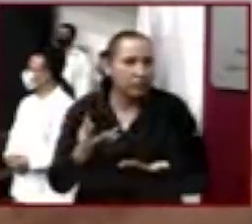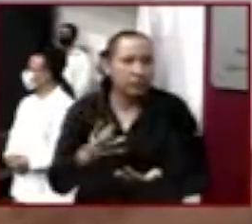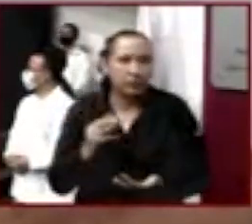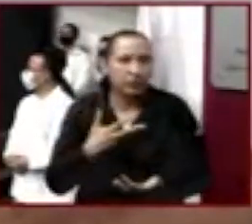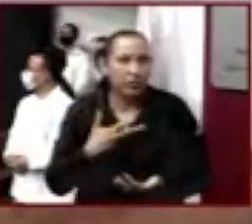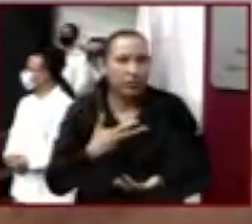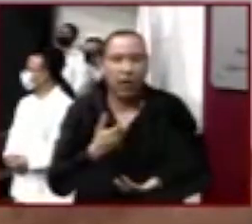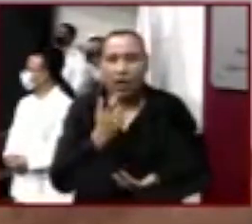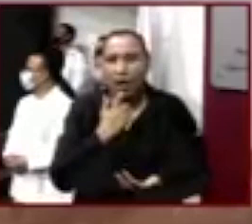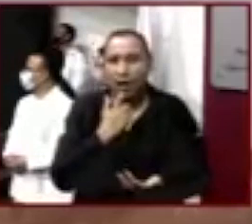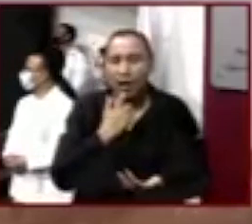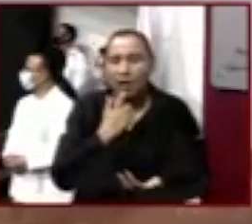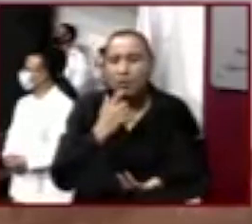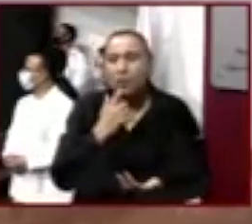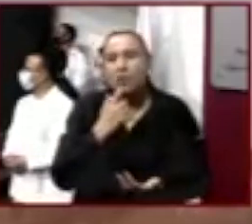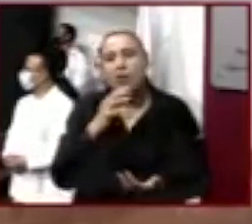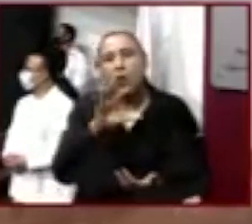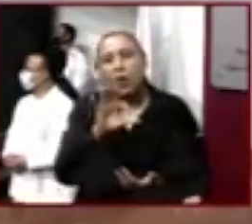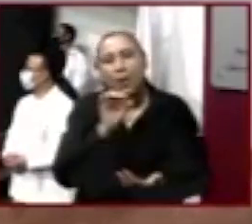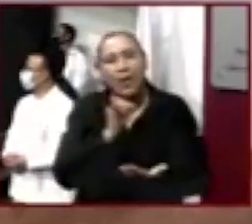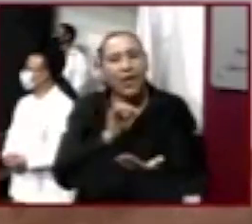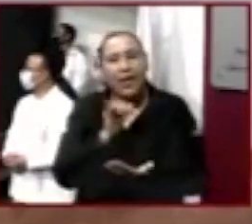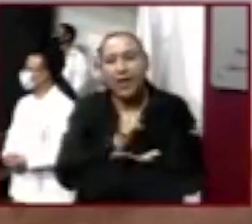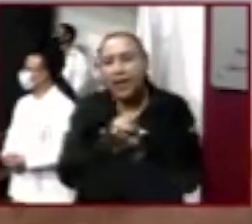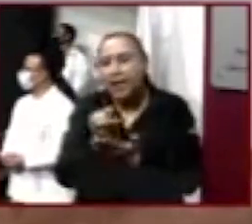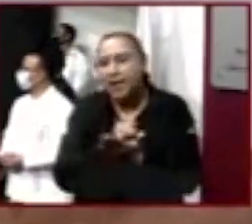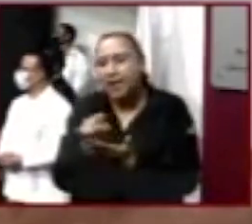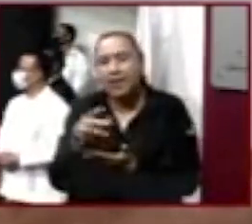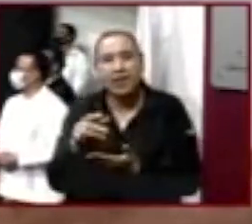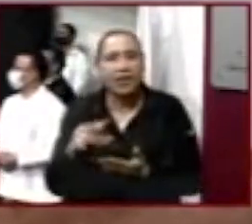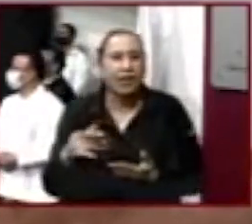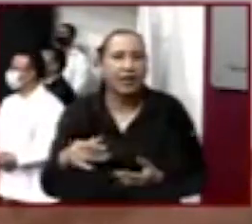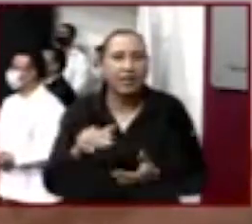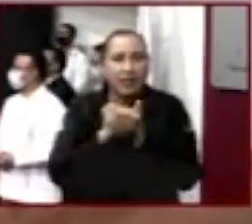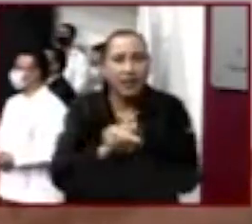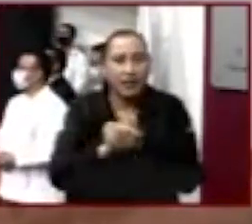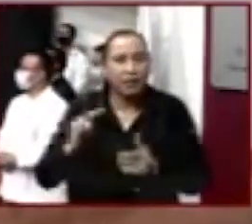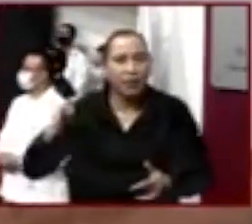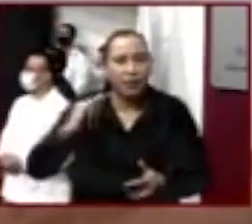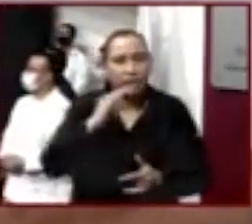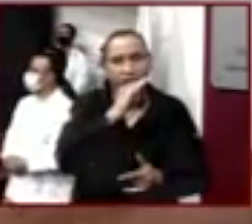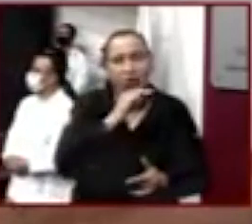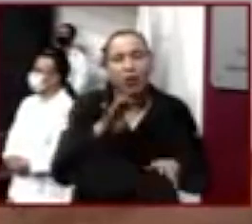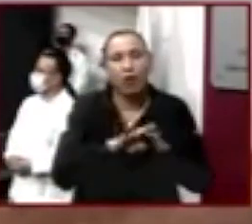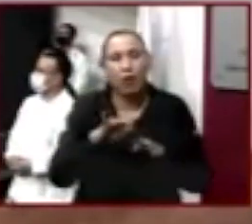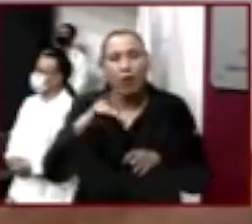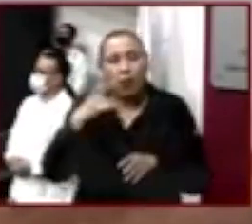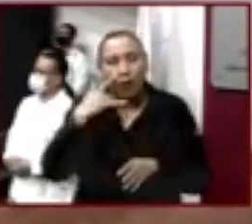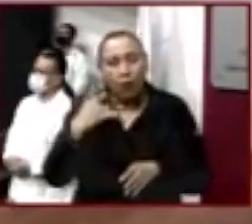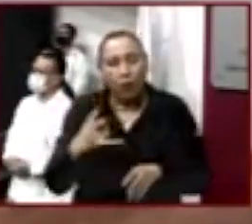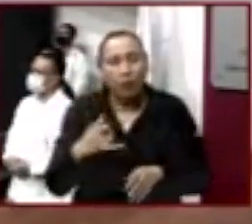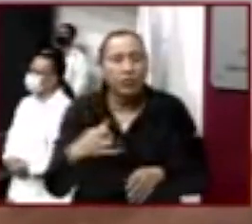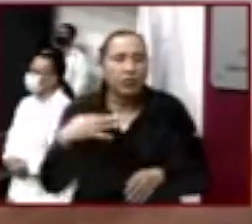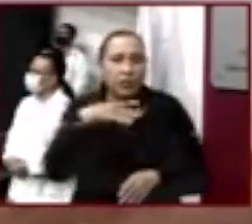López Obrador prefiere hablar de rifas de aviones o de espectáculos mediáticos de supuesta lucha en contra de la